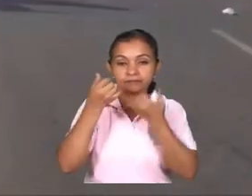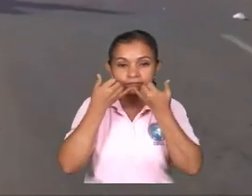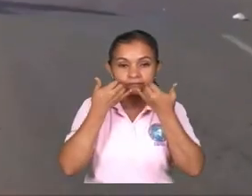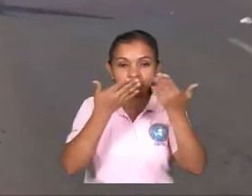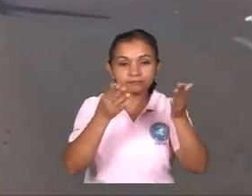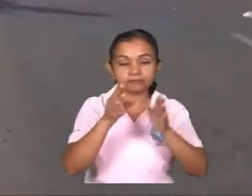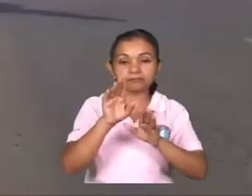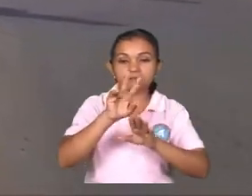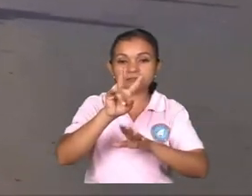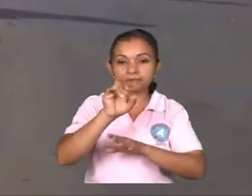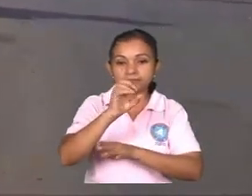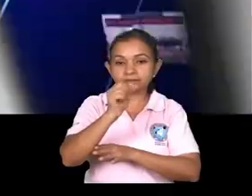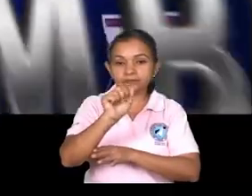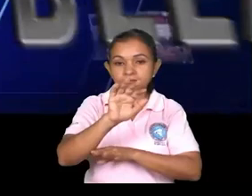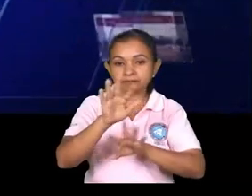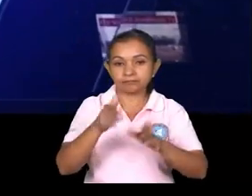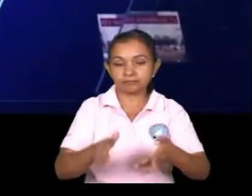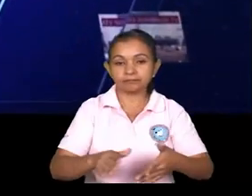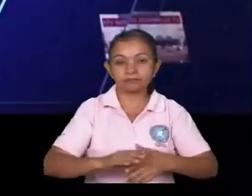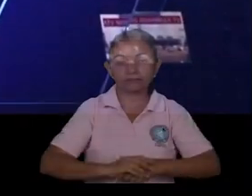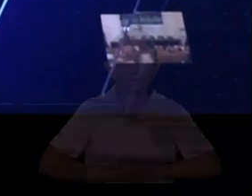les informó Vanessa Paz.